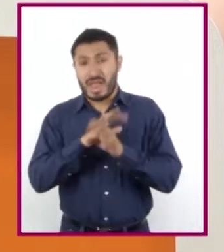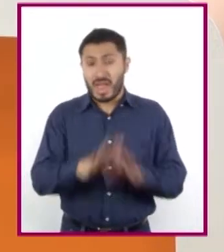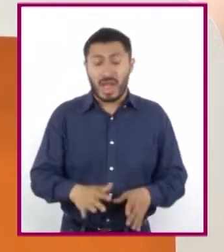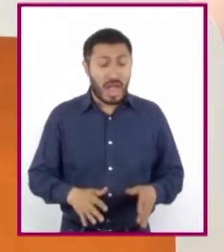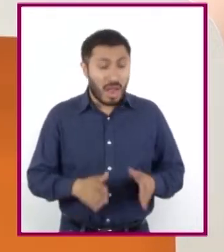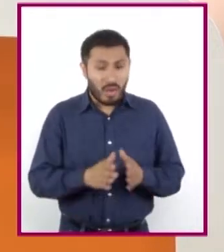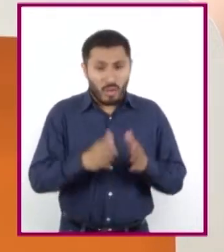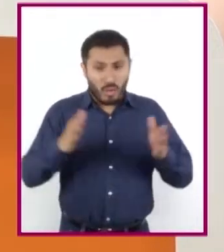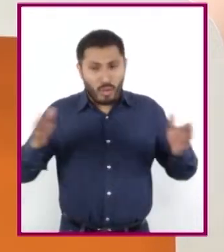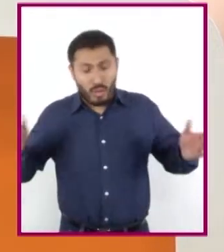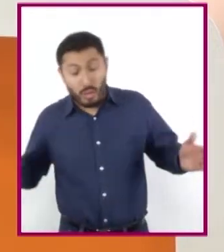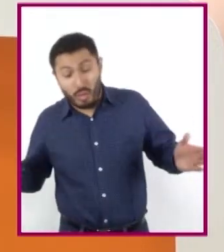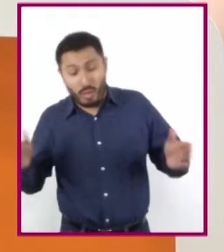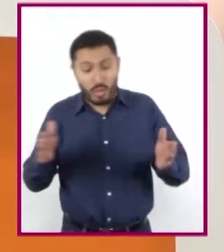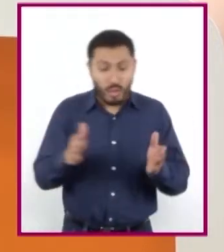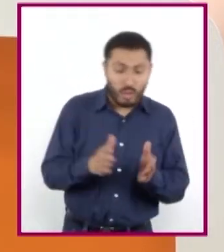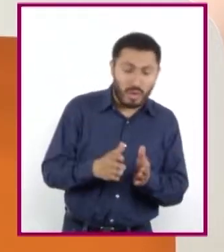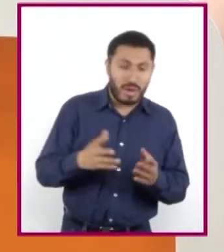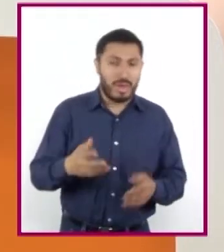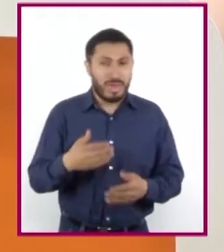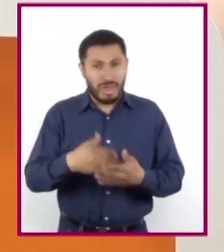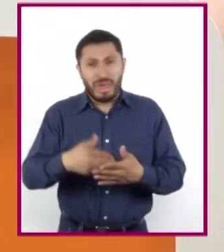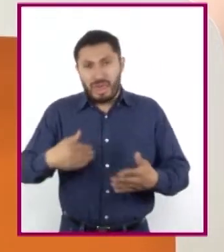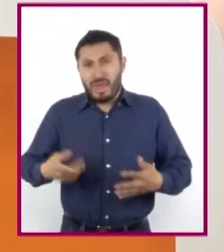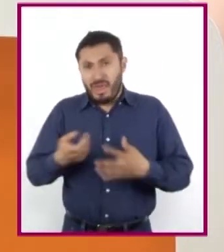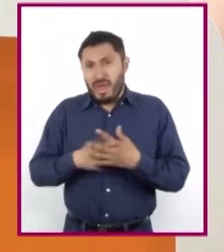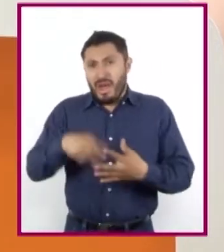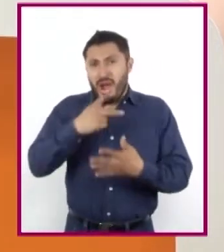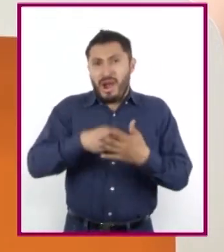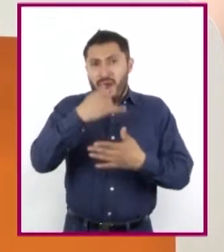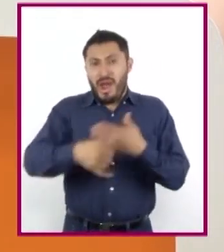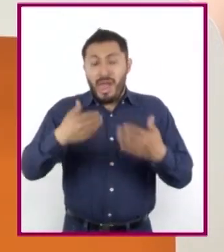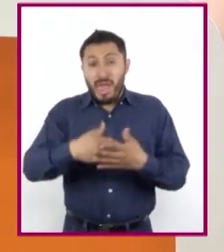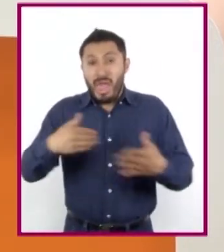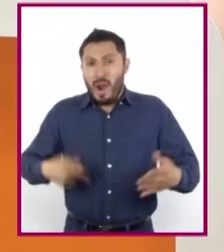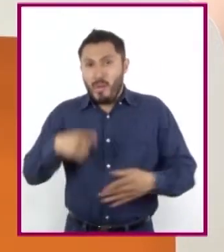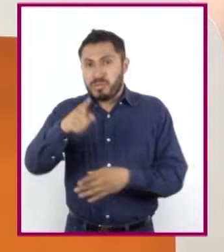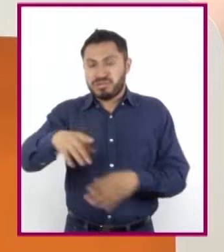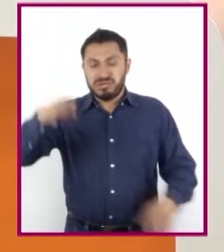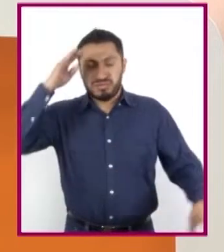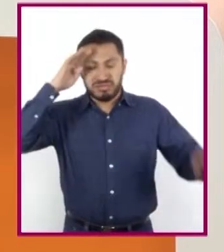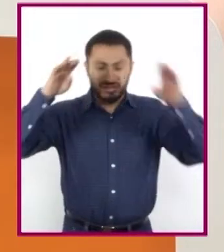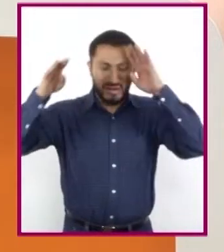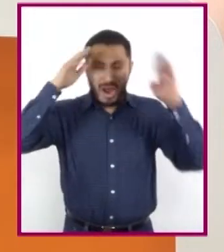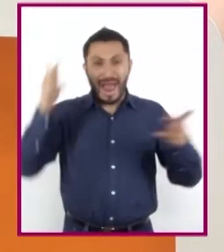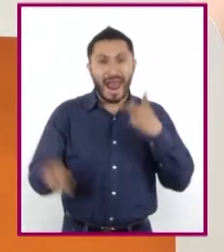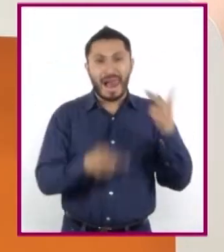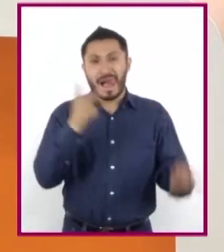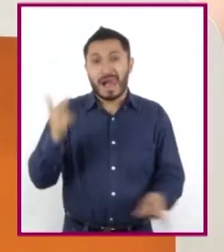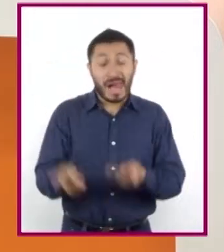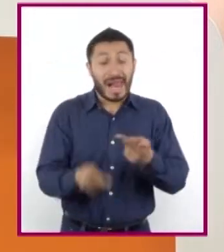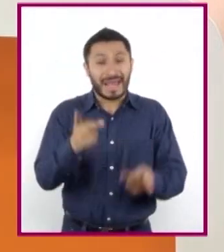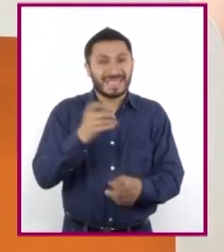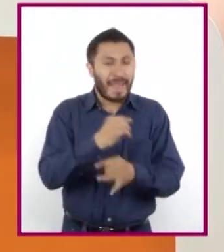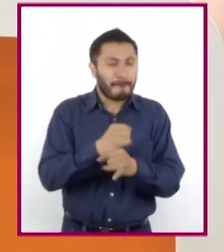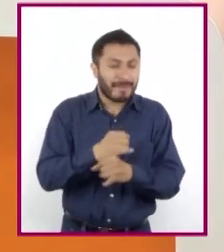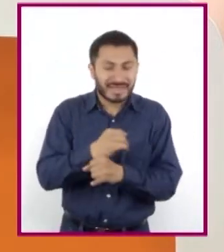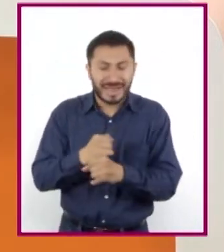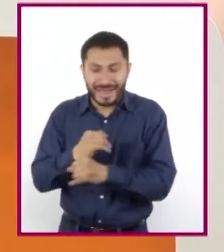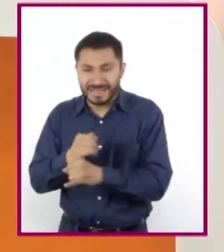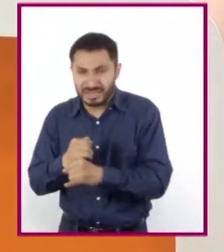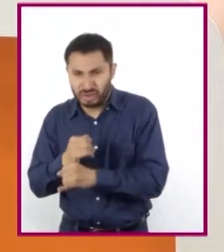estudio. Antes de iniciar cualquier proyecto, deben hacerse preguntas de investigación, las